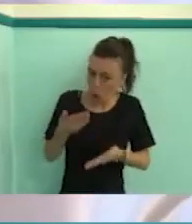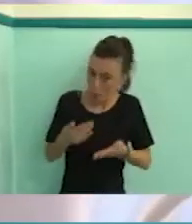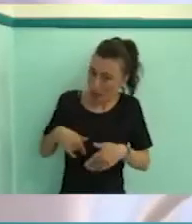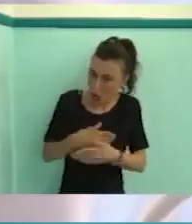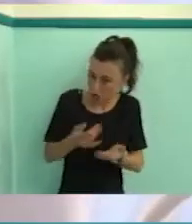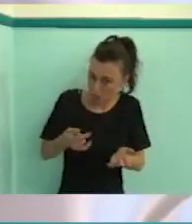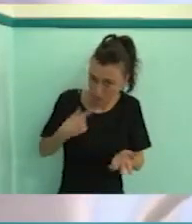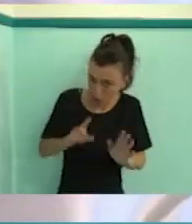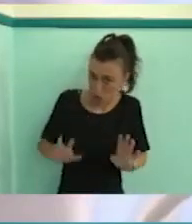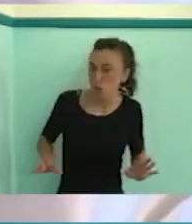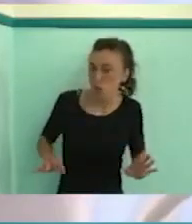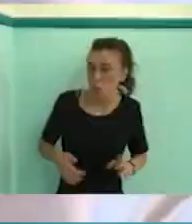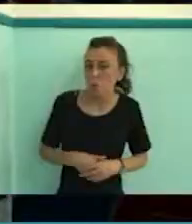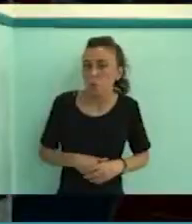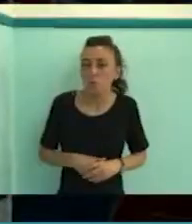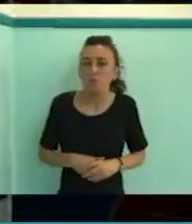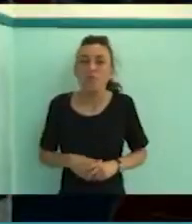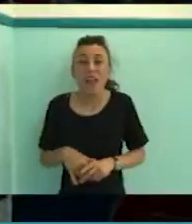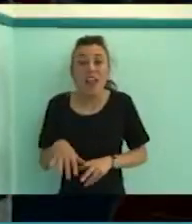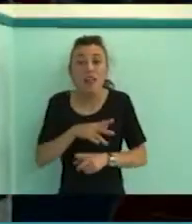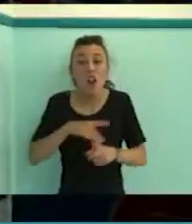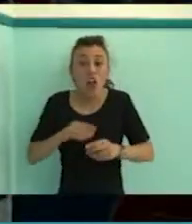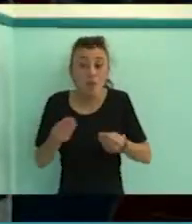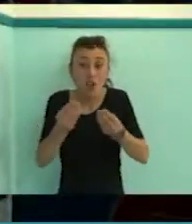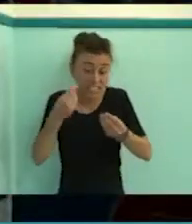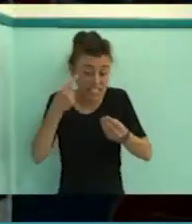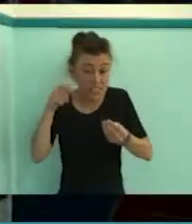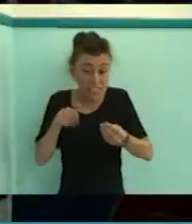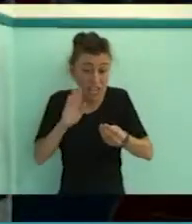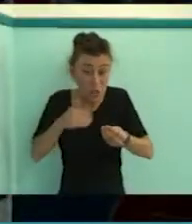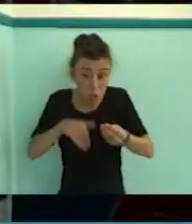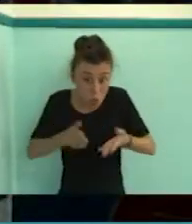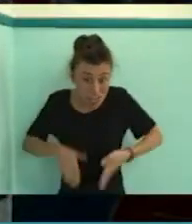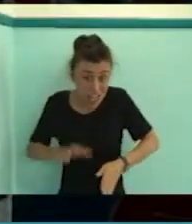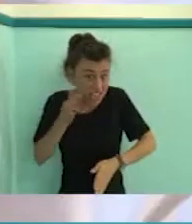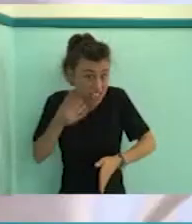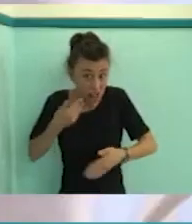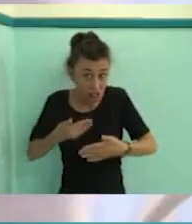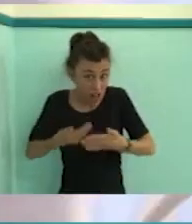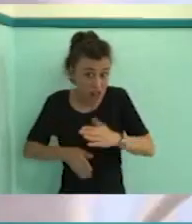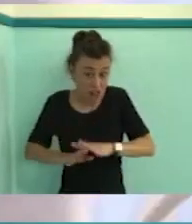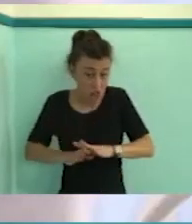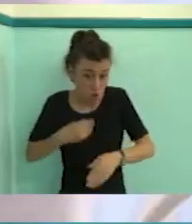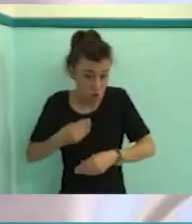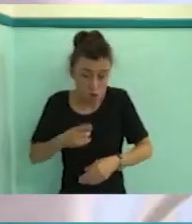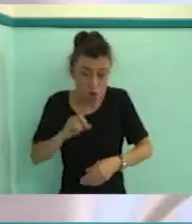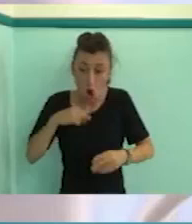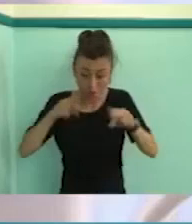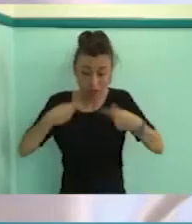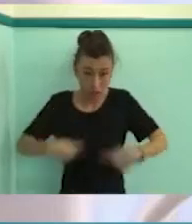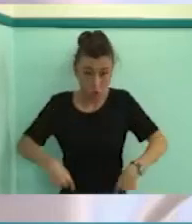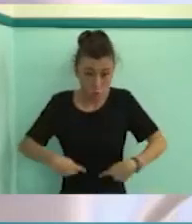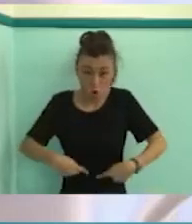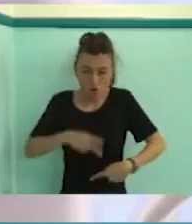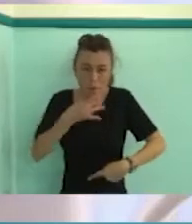entorno de que vas diciendo tal Pues mira pues saes que tu hija pues ya no va a seguir haciendo eso no O que tu hija no se va avergonzar de su cuerpo eh Porque tú le has dado el